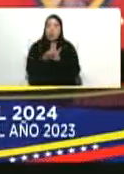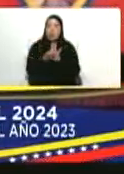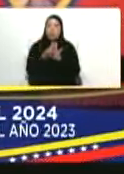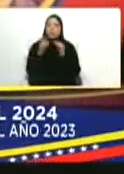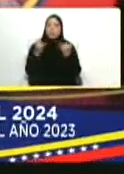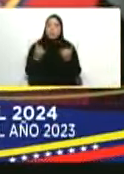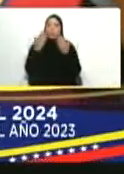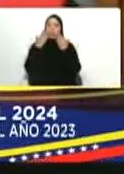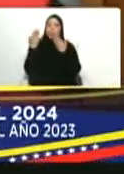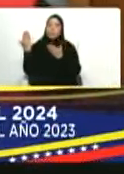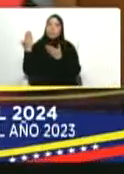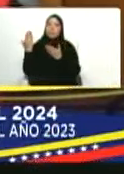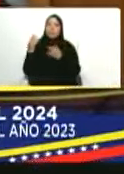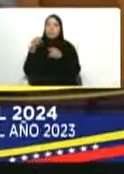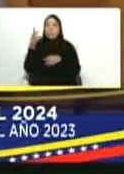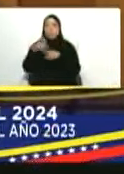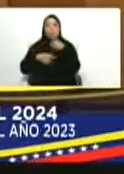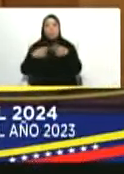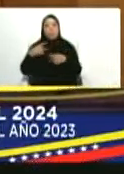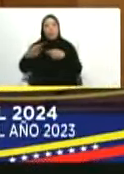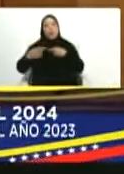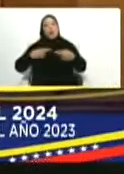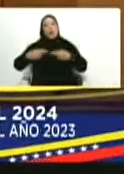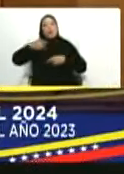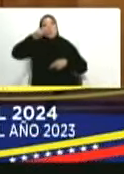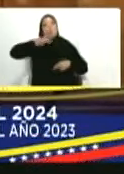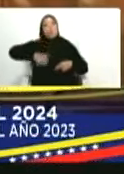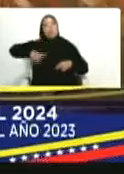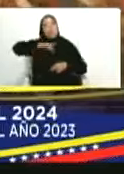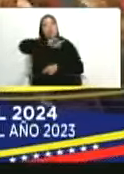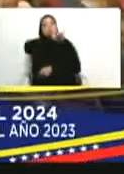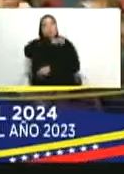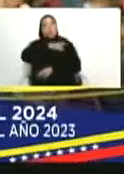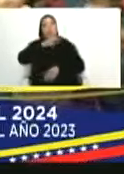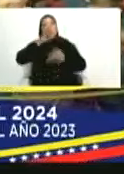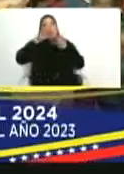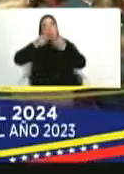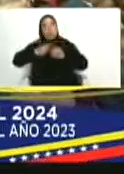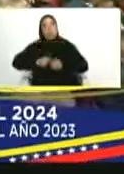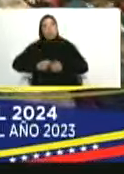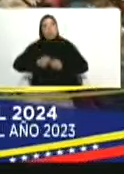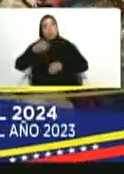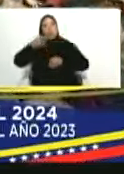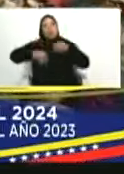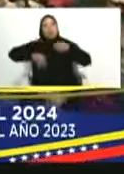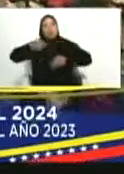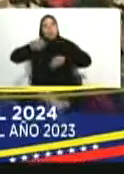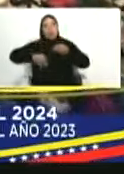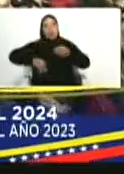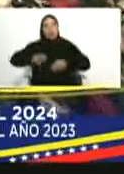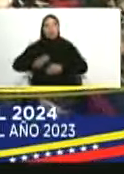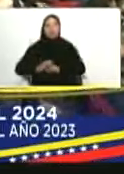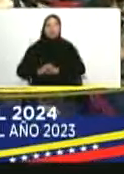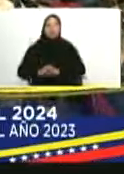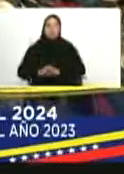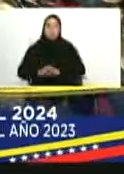dando pasos en la consolidación de un poderoso sistema de la administración de justicia.